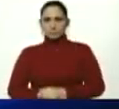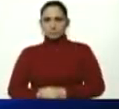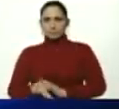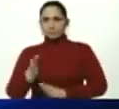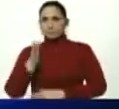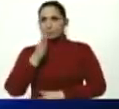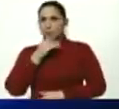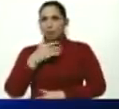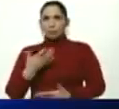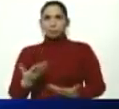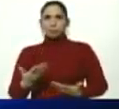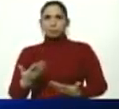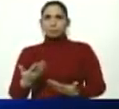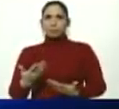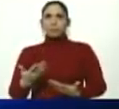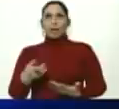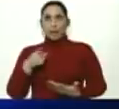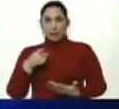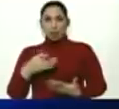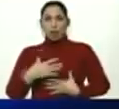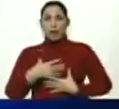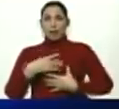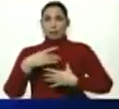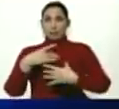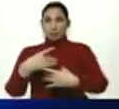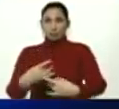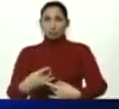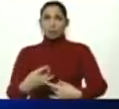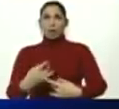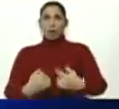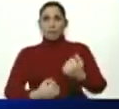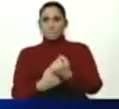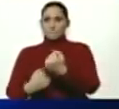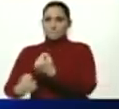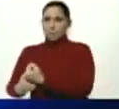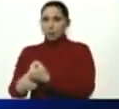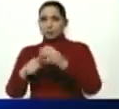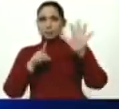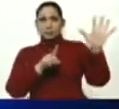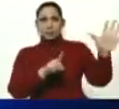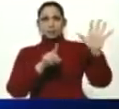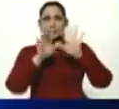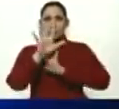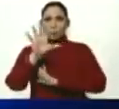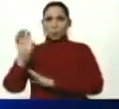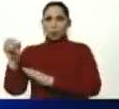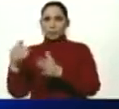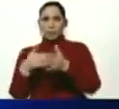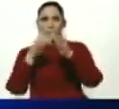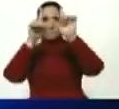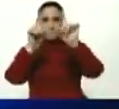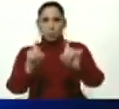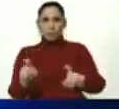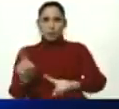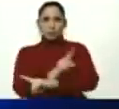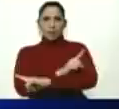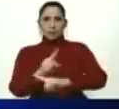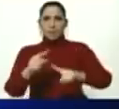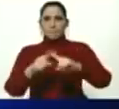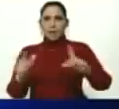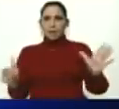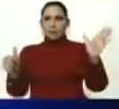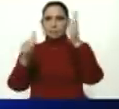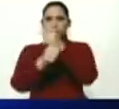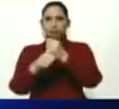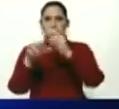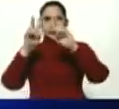compasivo apoyo al pueblo de Venezuela. Hoy solamente llegaron 650.000 pruebas rápidas para la detección del